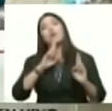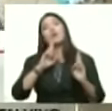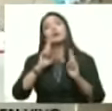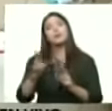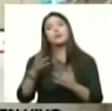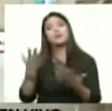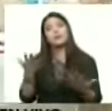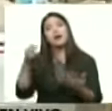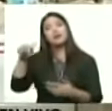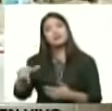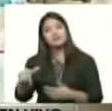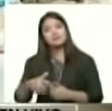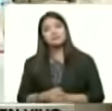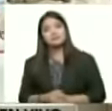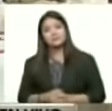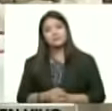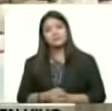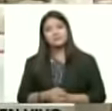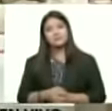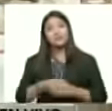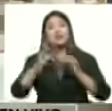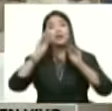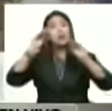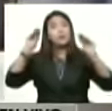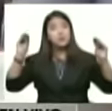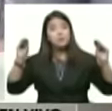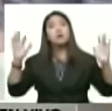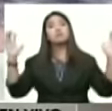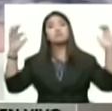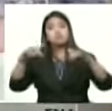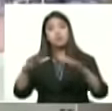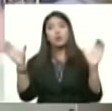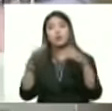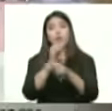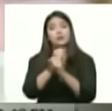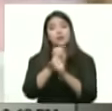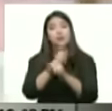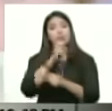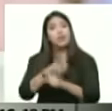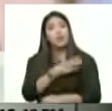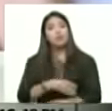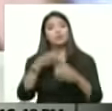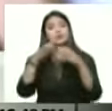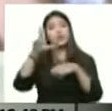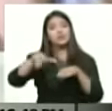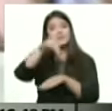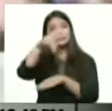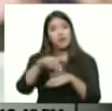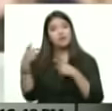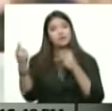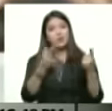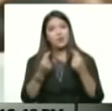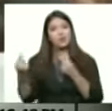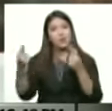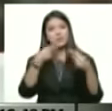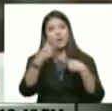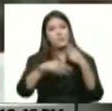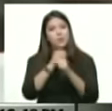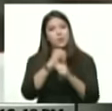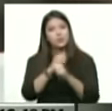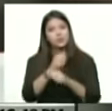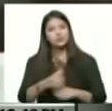hemos recibido acá a esta convocatoria de la mesa de trabajo que se corresponde con el Consejo Nacional de Economía Productiva